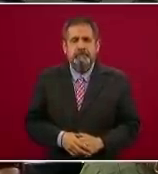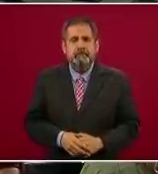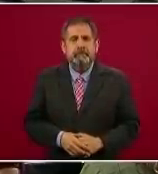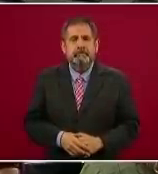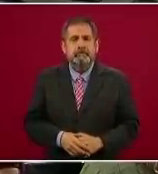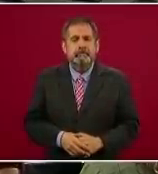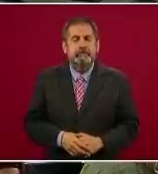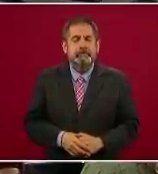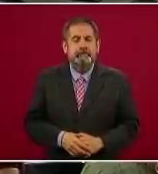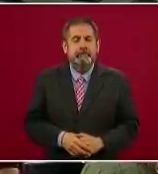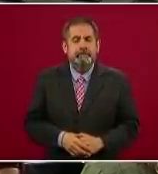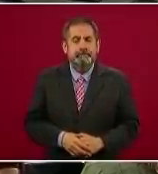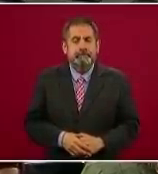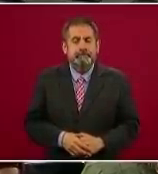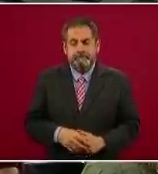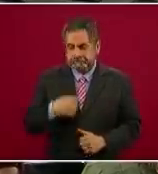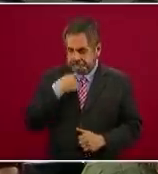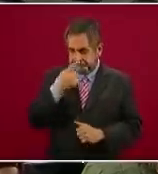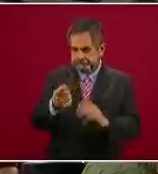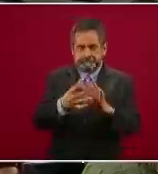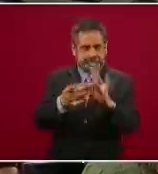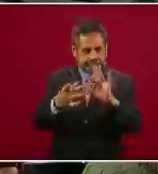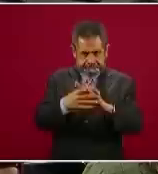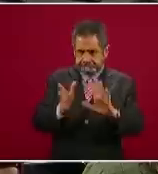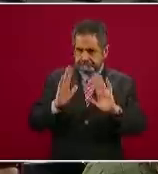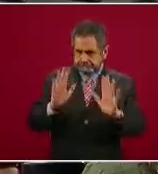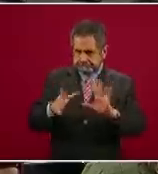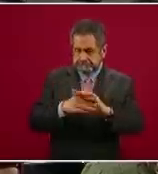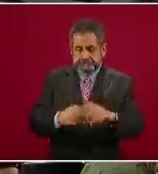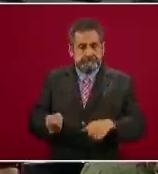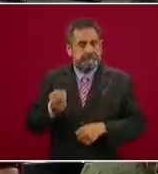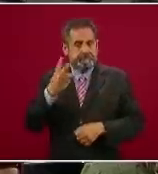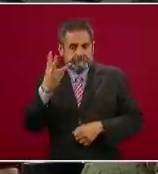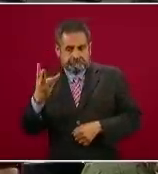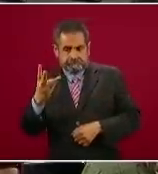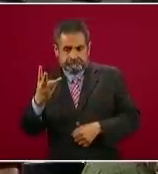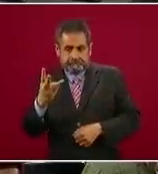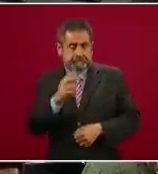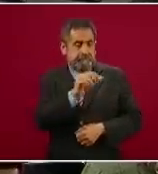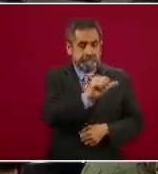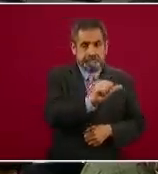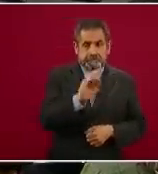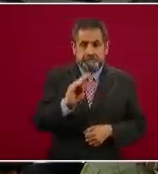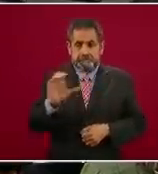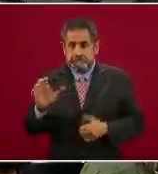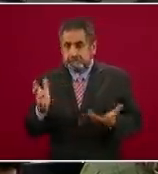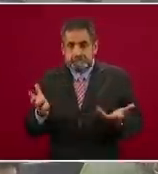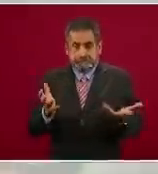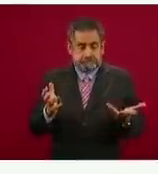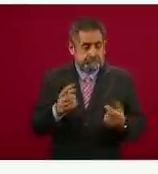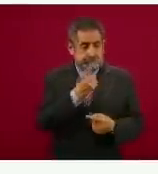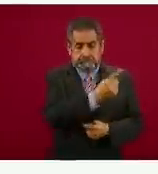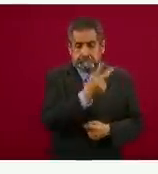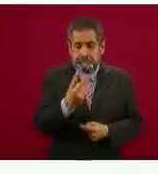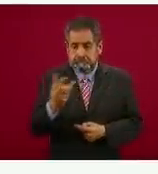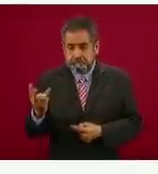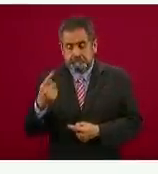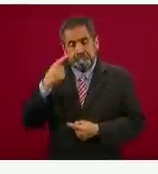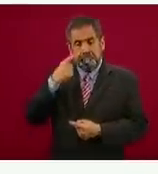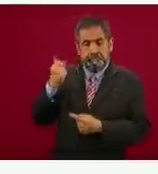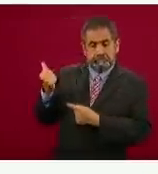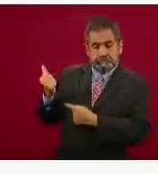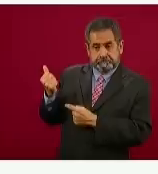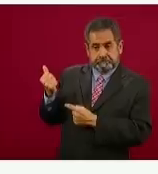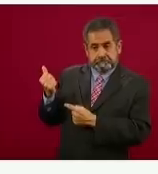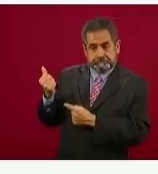favor. Como hemos dicho, existen 3 escenarios. Dicho sea de paso, estos 3 escenarios son